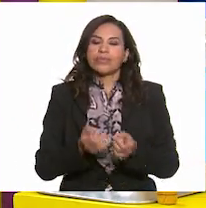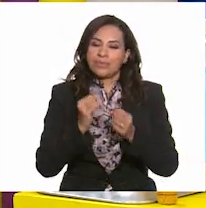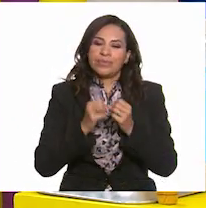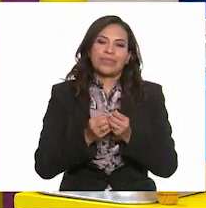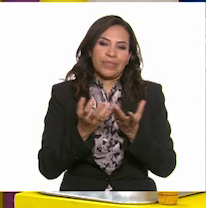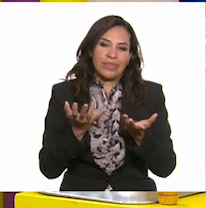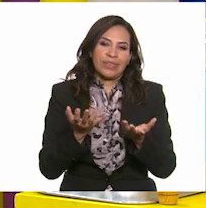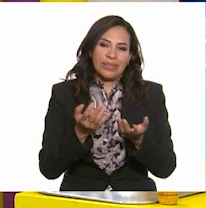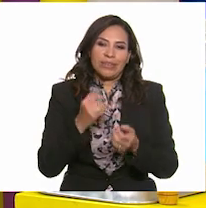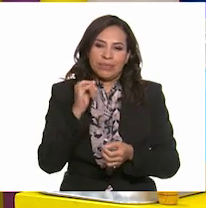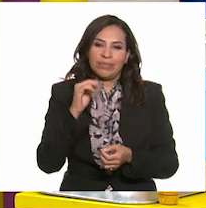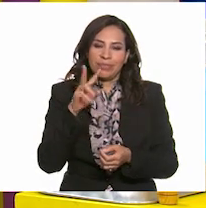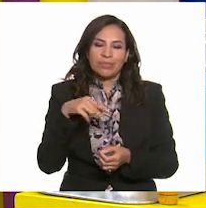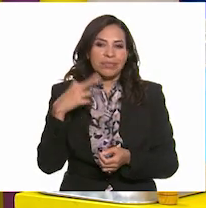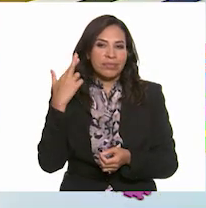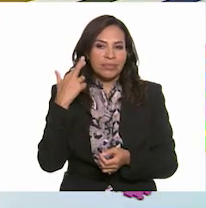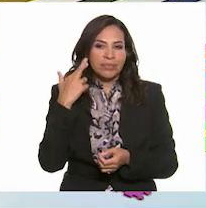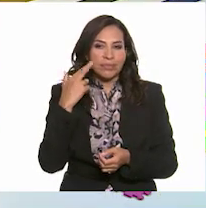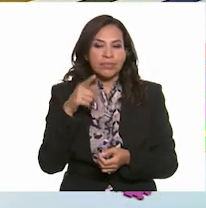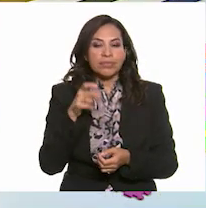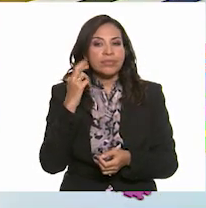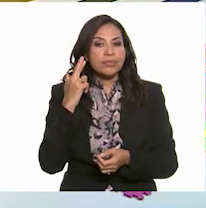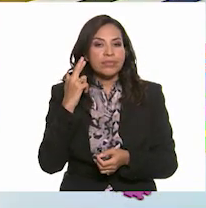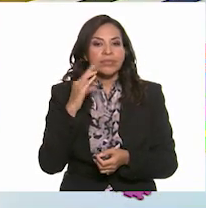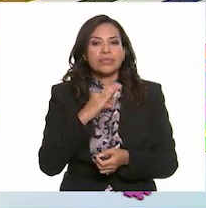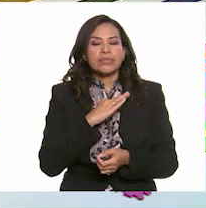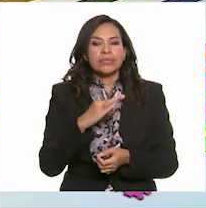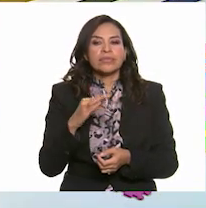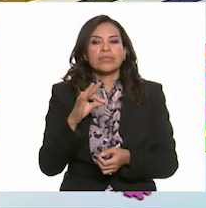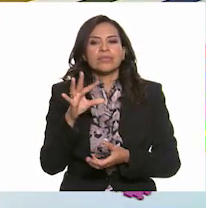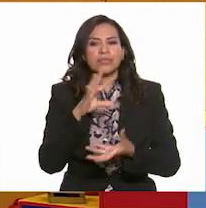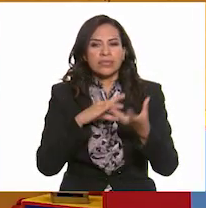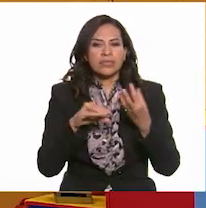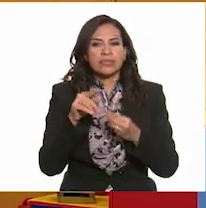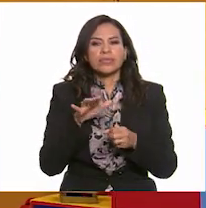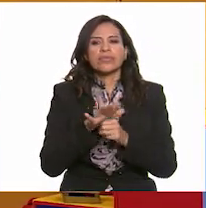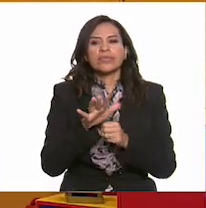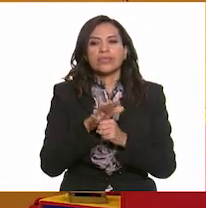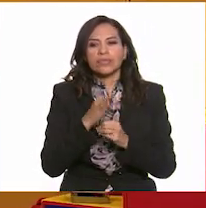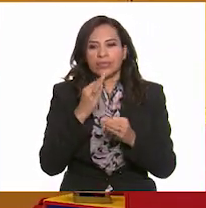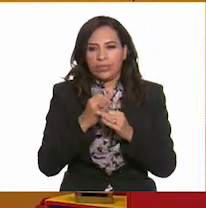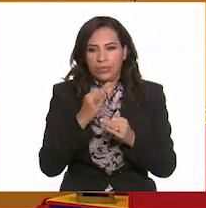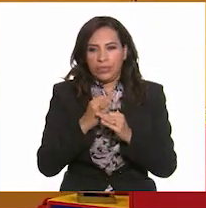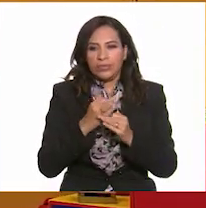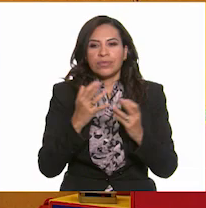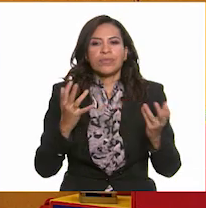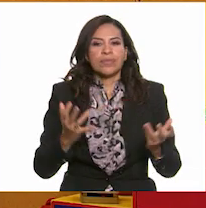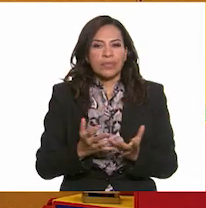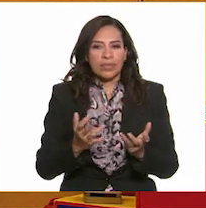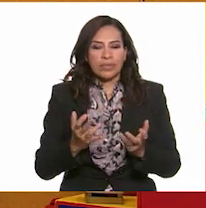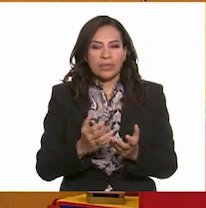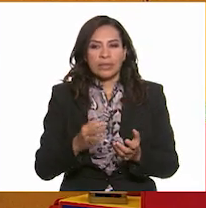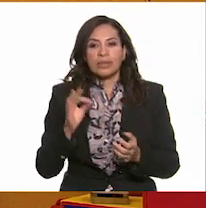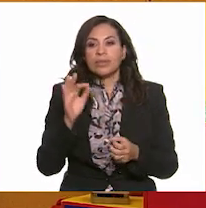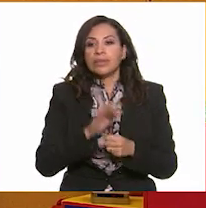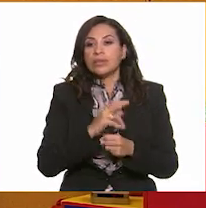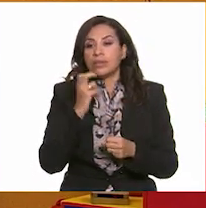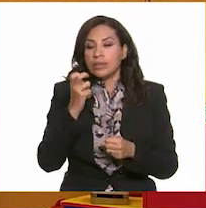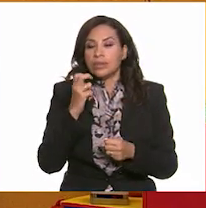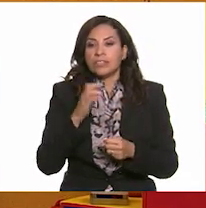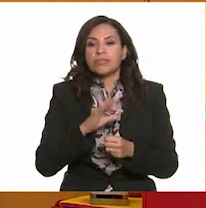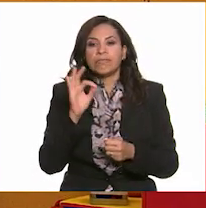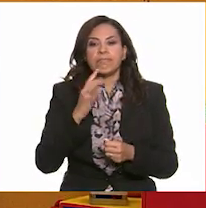Claro, sí, claro que lo he escuchado, Esos maestra. Esos sonidos también se pueden complementar con los que acabamos de hacer. Y sin duda alguna,